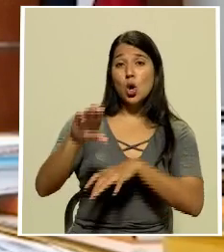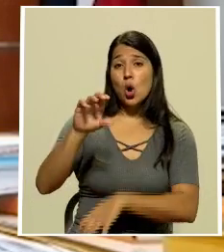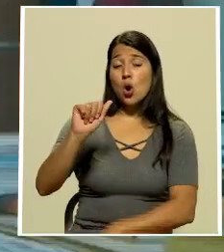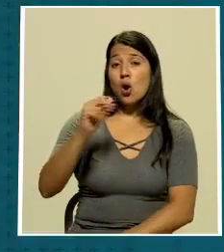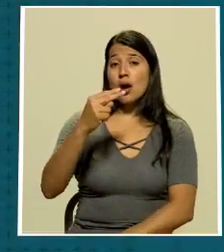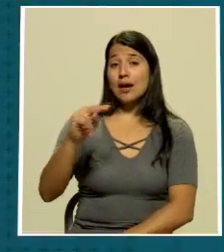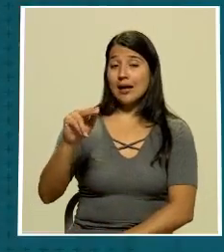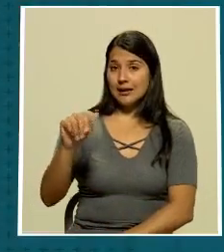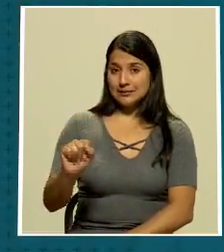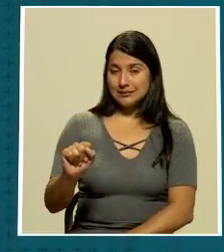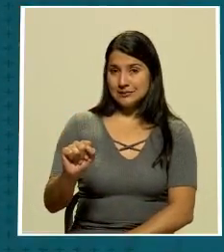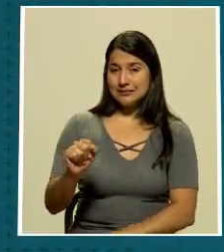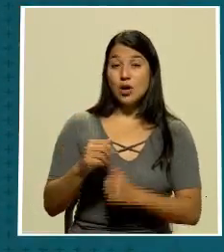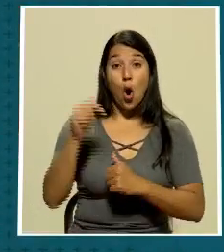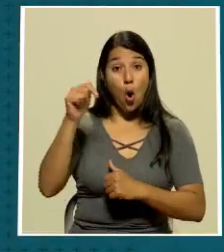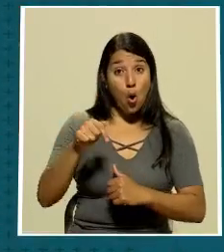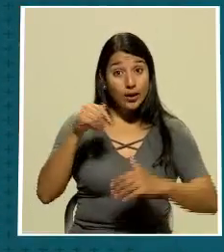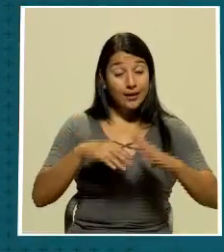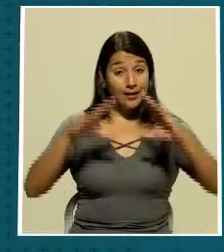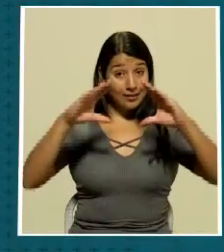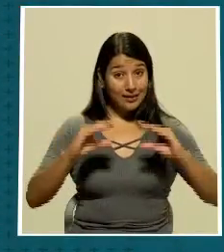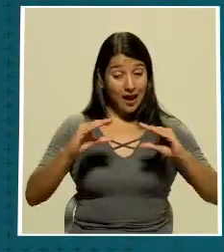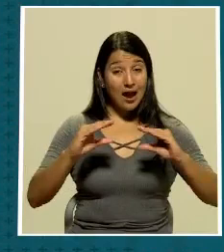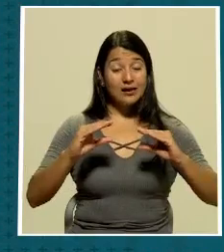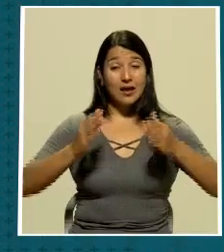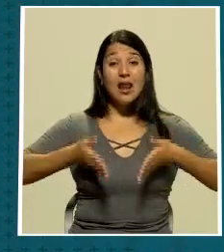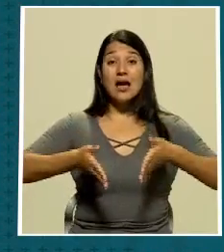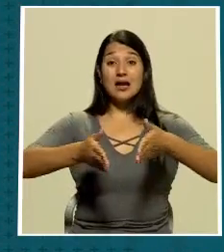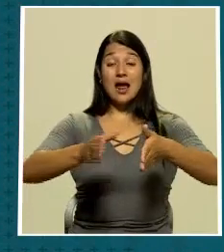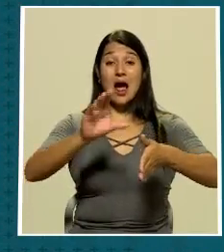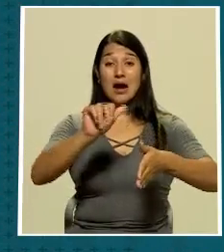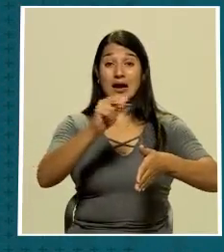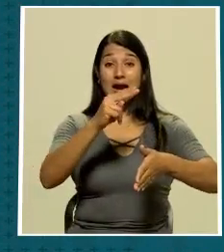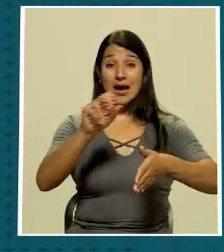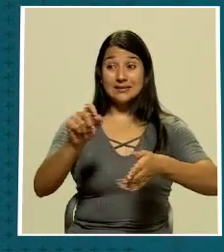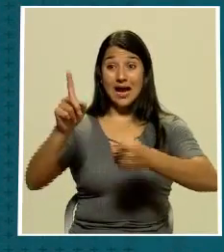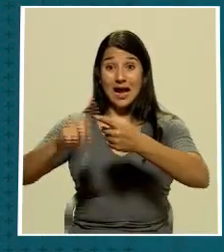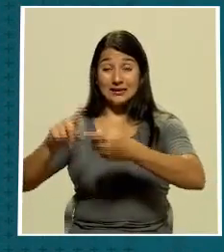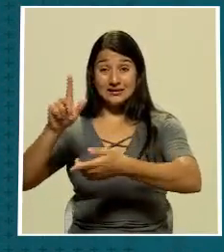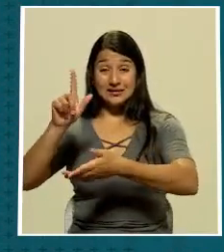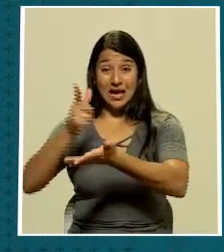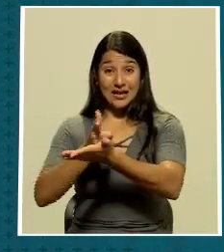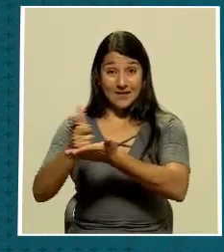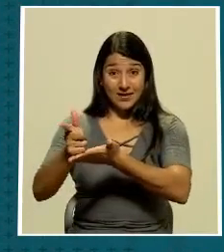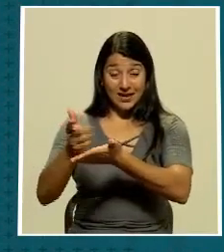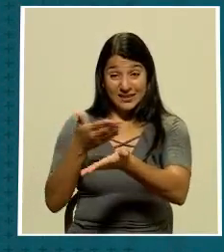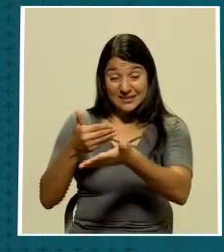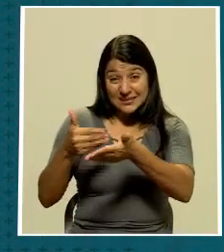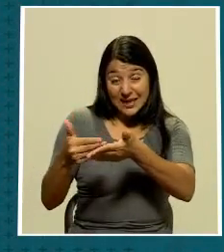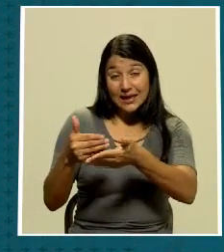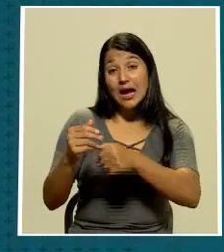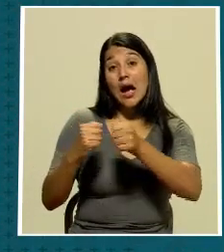Cañas. En la tarde de hoy, la carretera Cañas-Liberia a la altura del puente Cañas